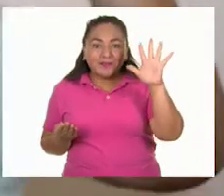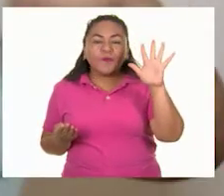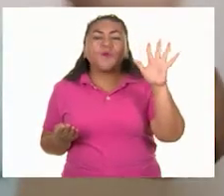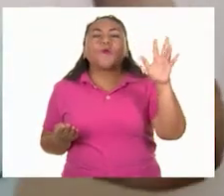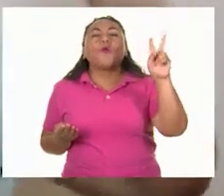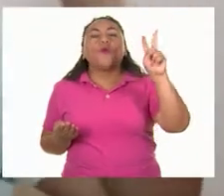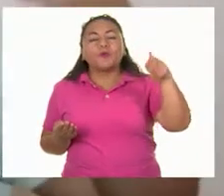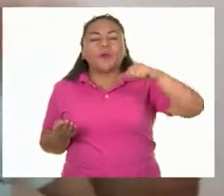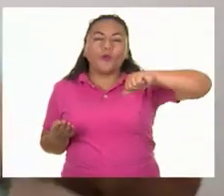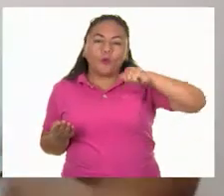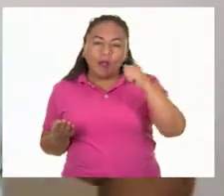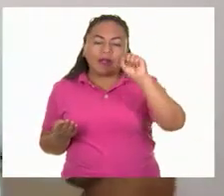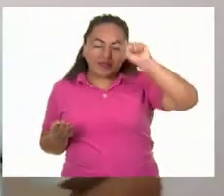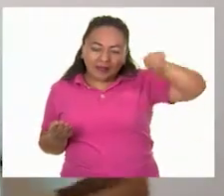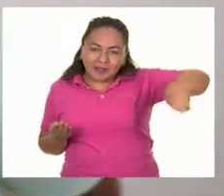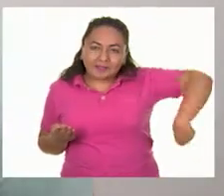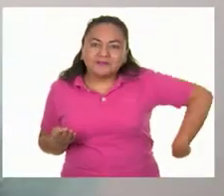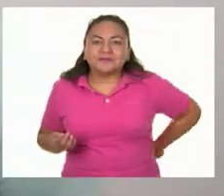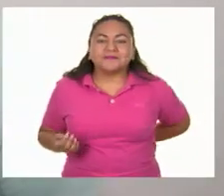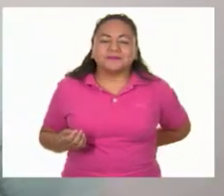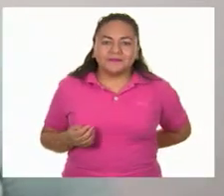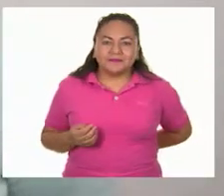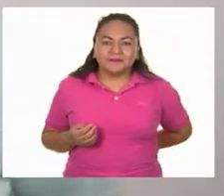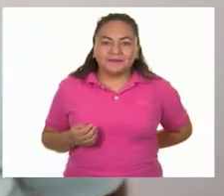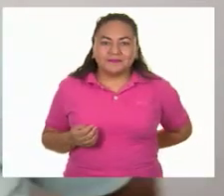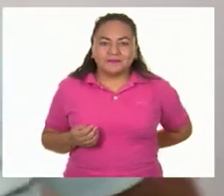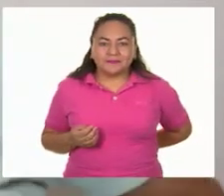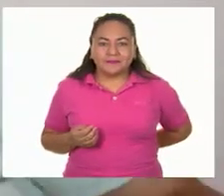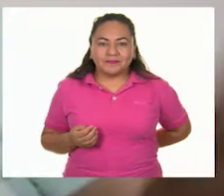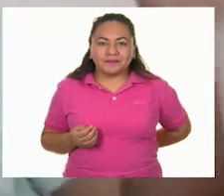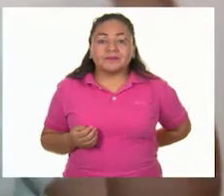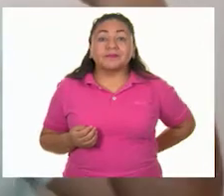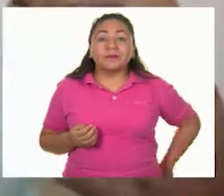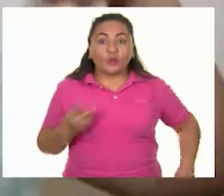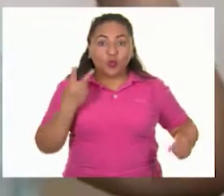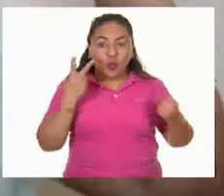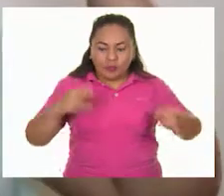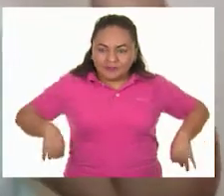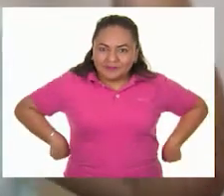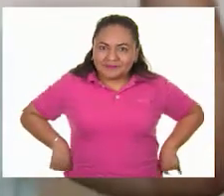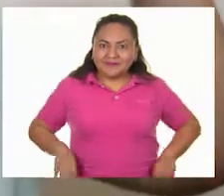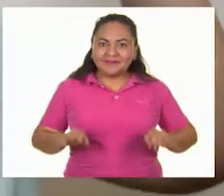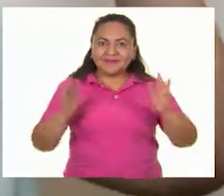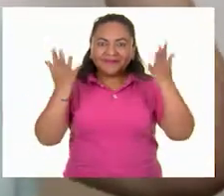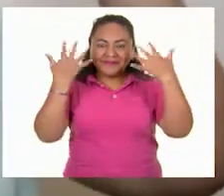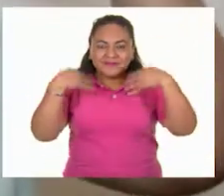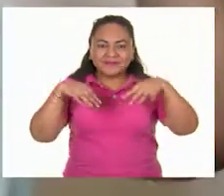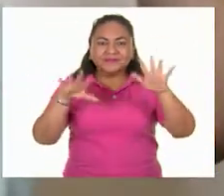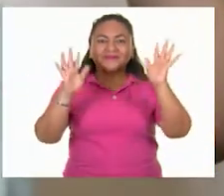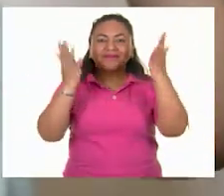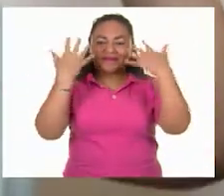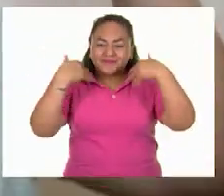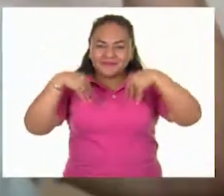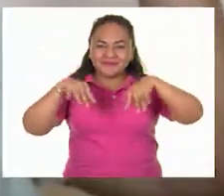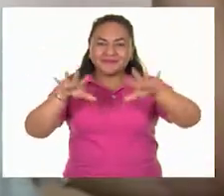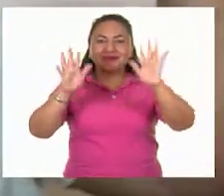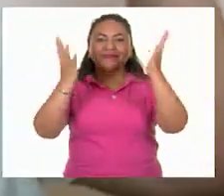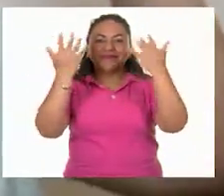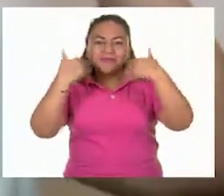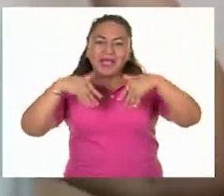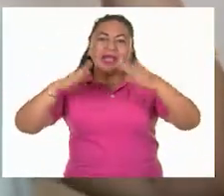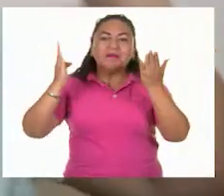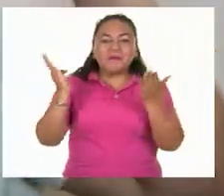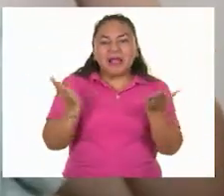la vuelvo a guardar. Saco las dos manitos, las